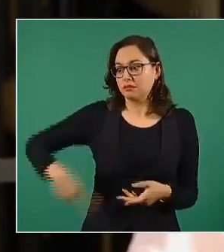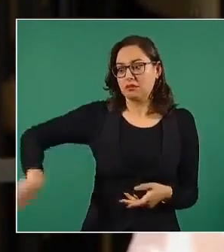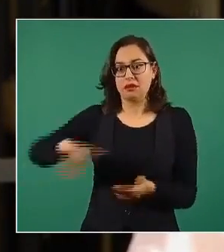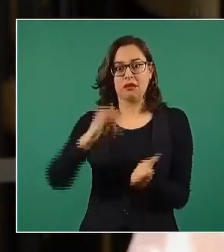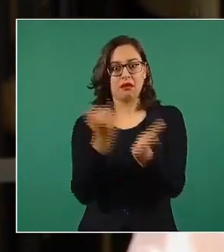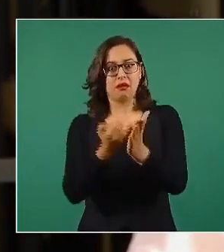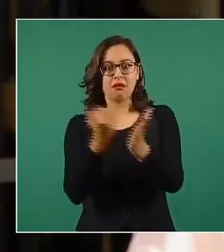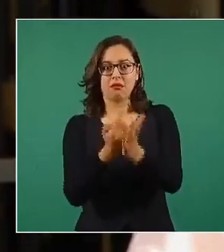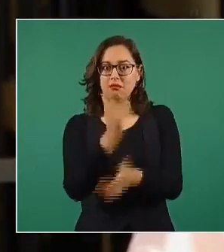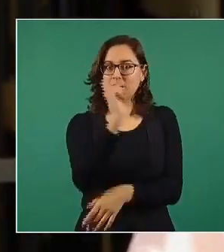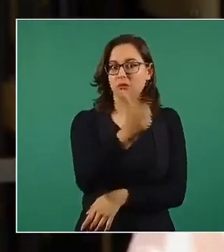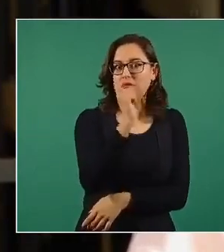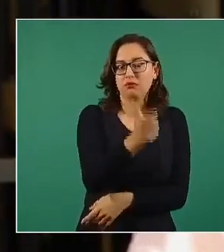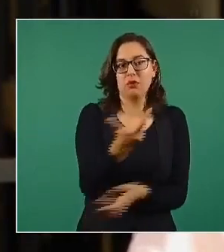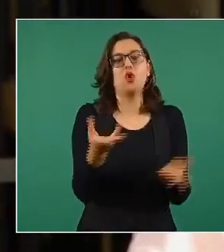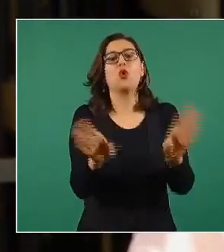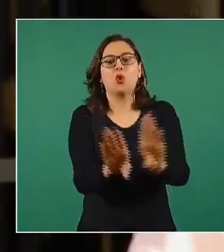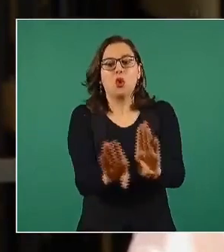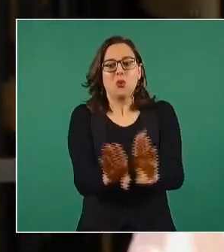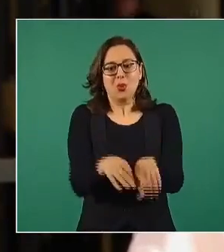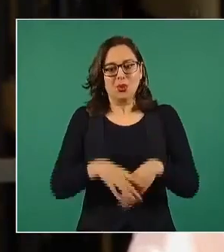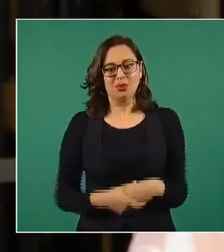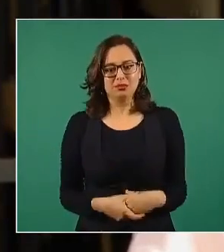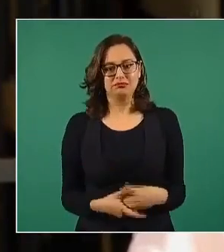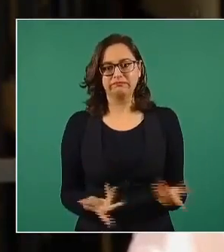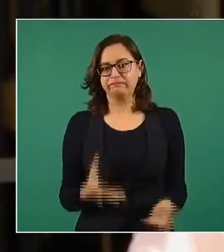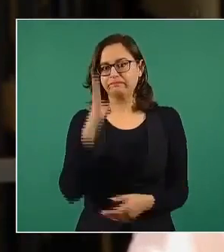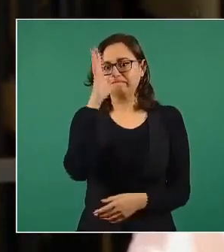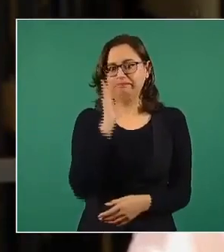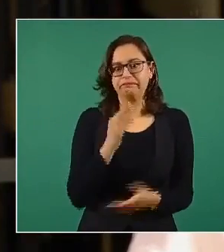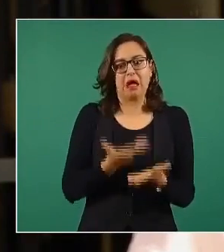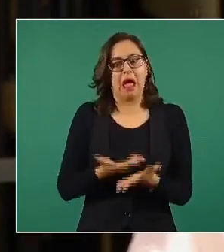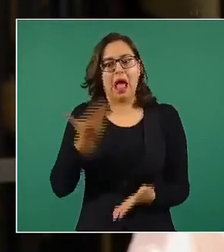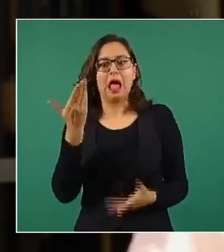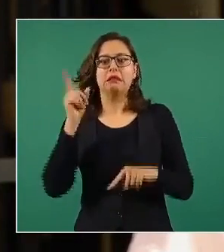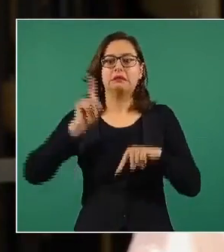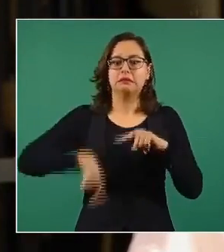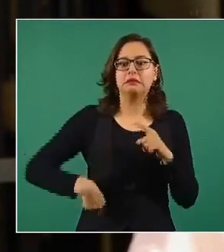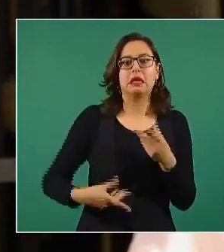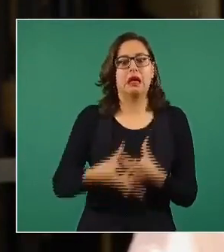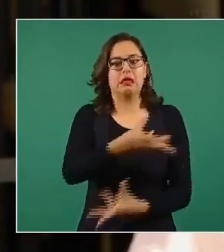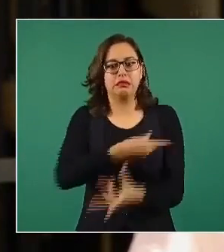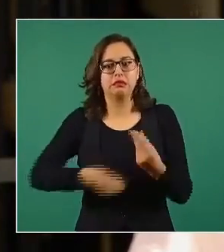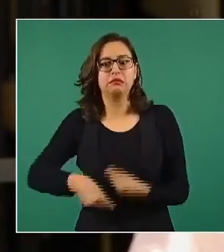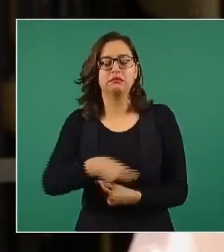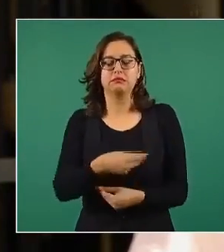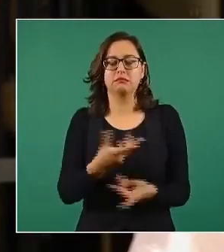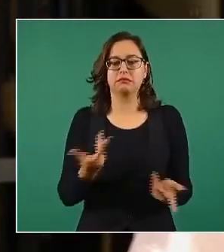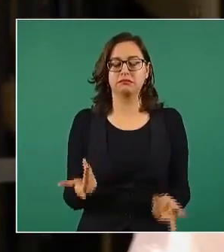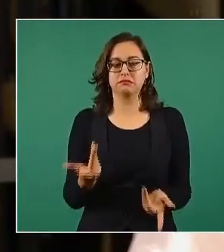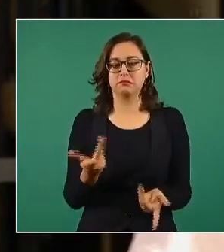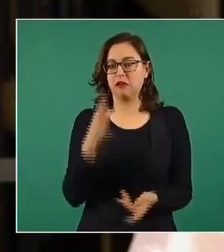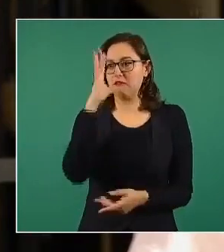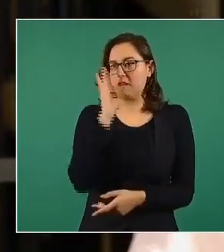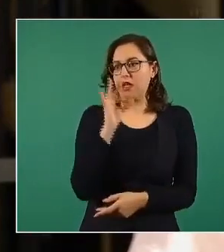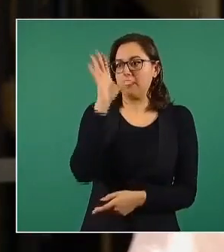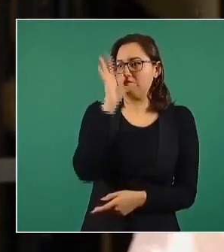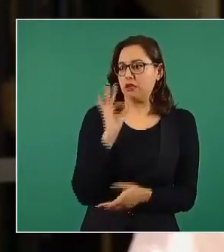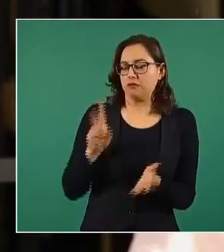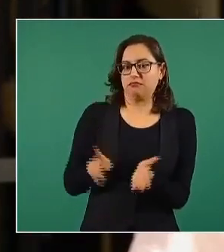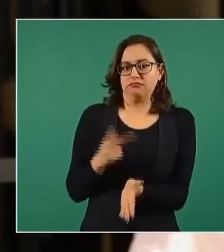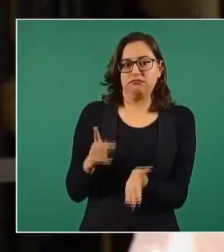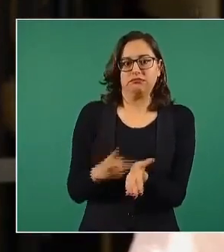obligaciones fiscales, pago de impuestos, altas, bajas, devoluciones, etcétera. La directora del SAT ya había comentado este